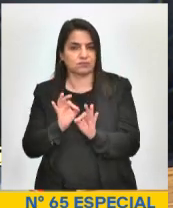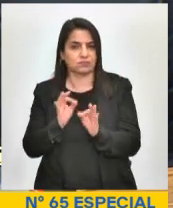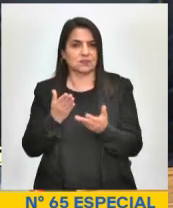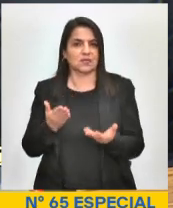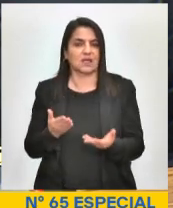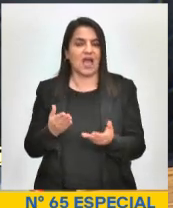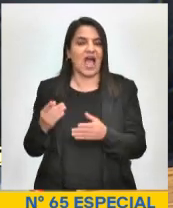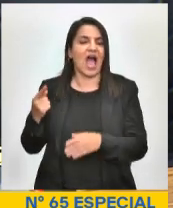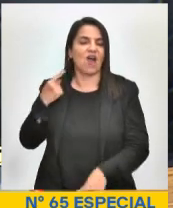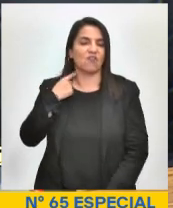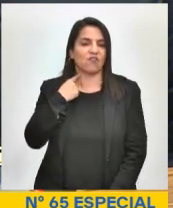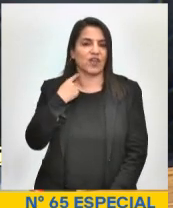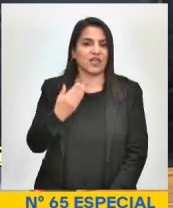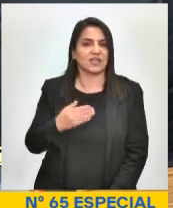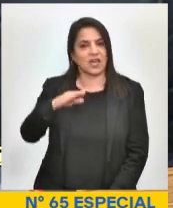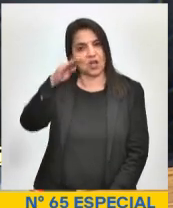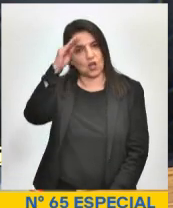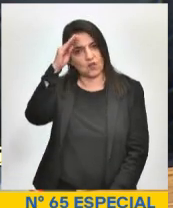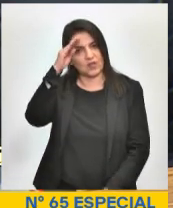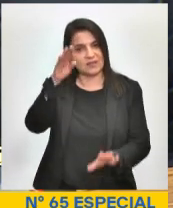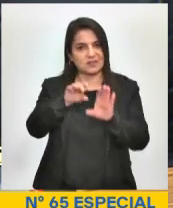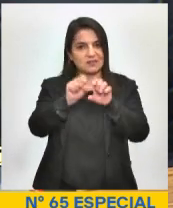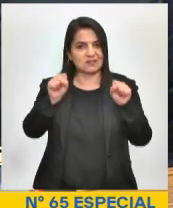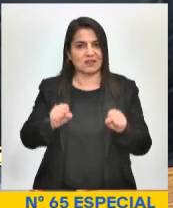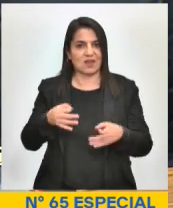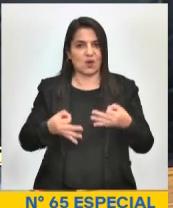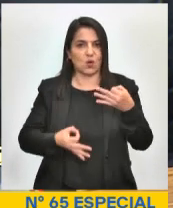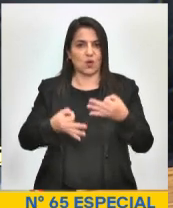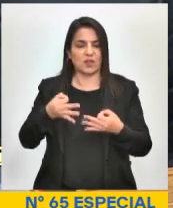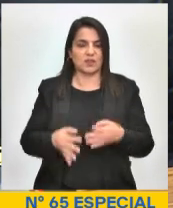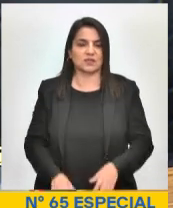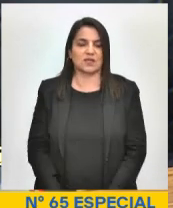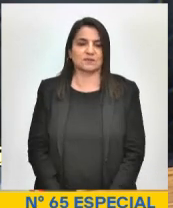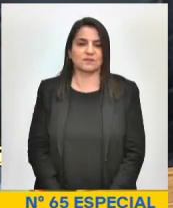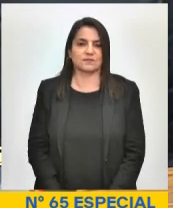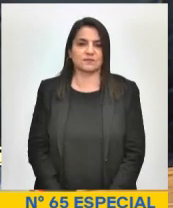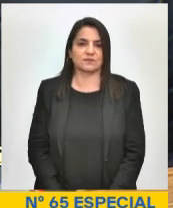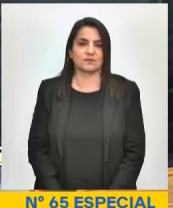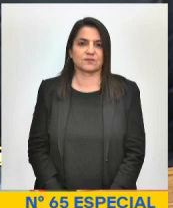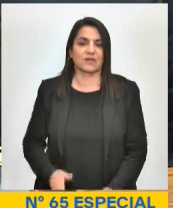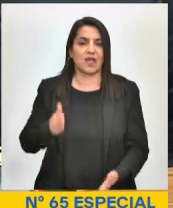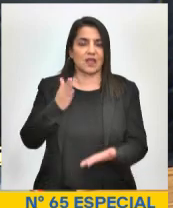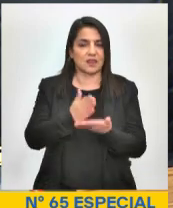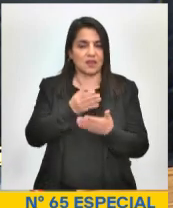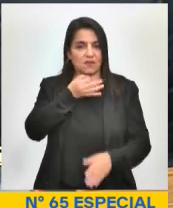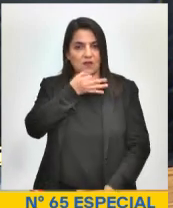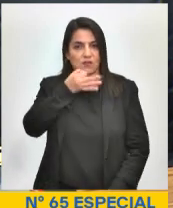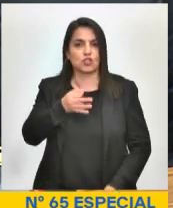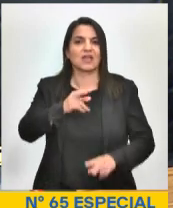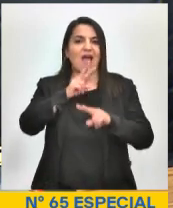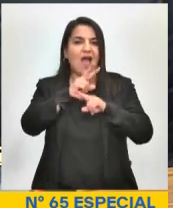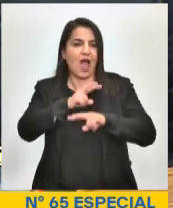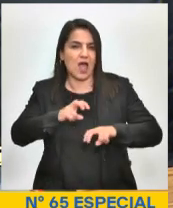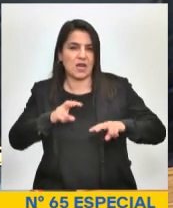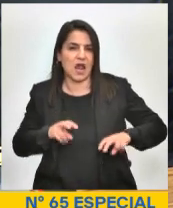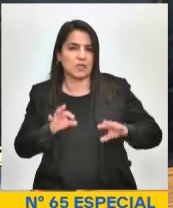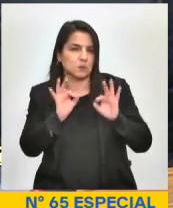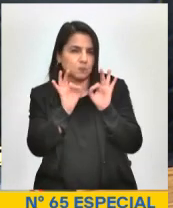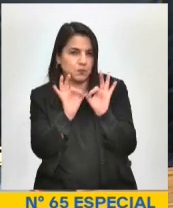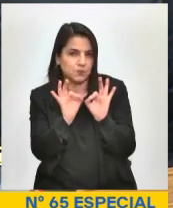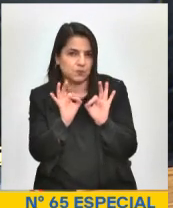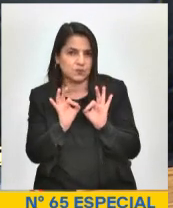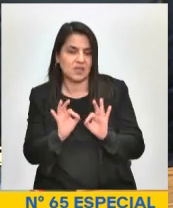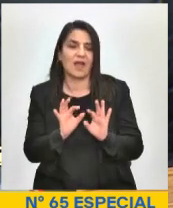ellas afectan, como ya dije, la confianza en el sistema judicial. Es del caso señalar que el caso requiere de un análisis en efecto puntilloso,